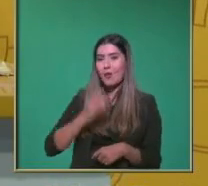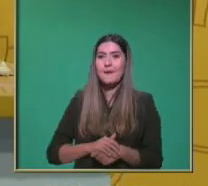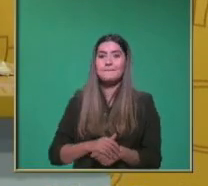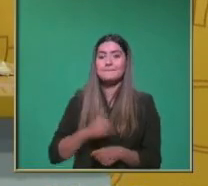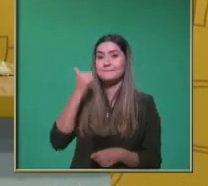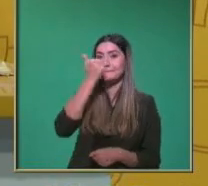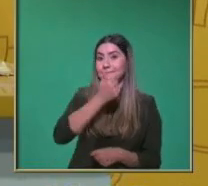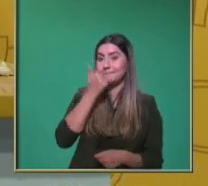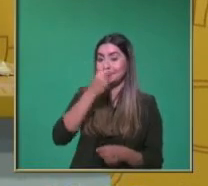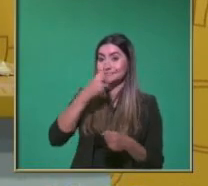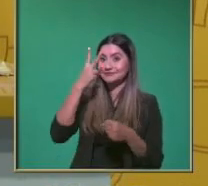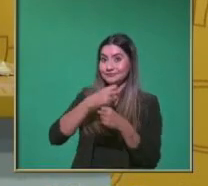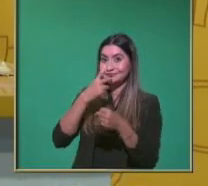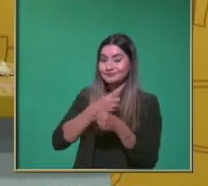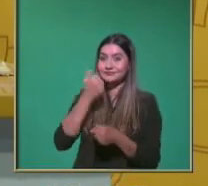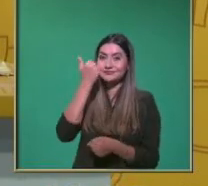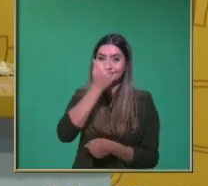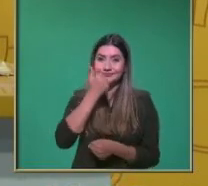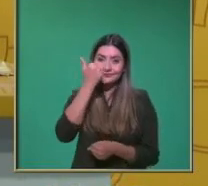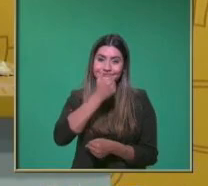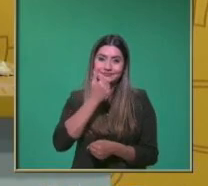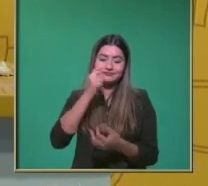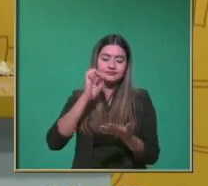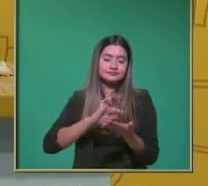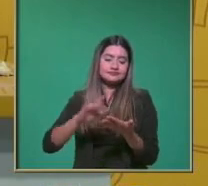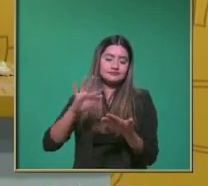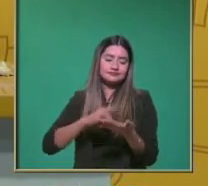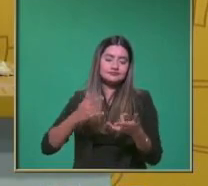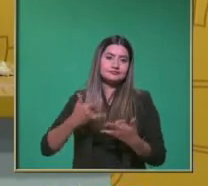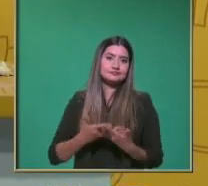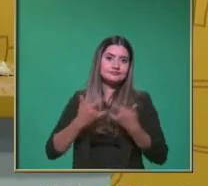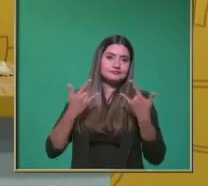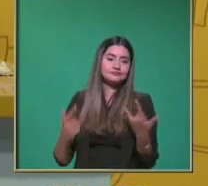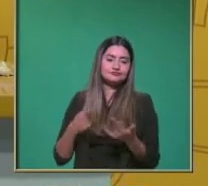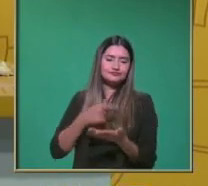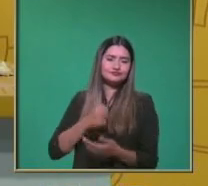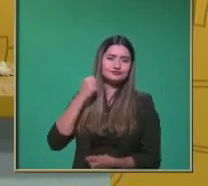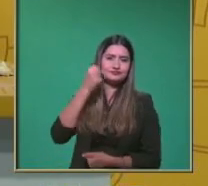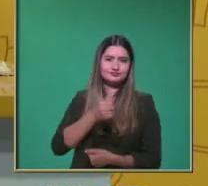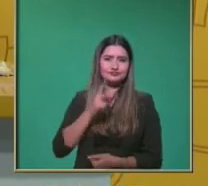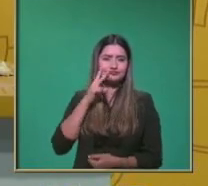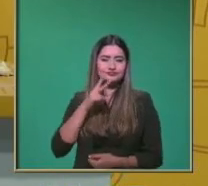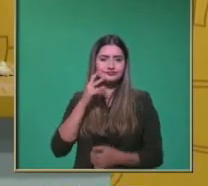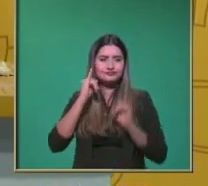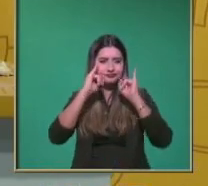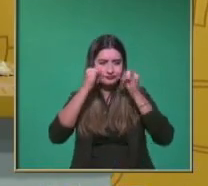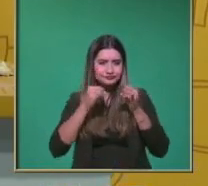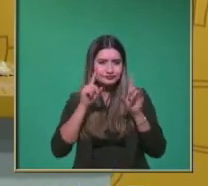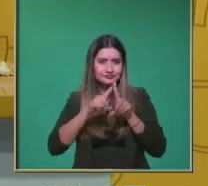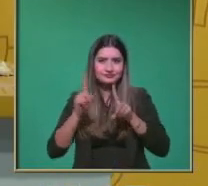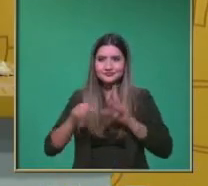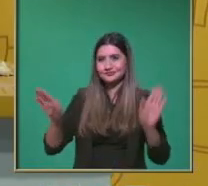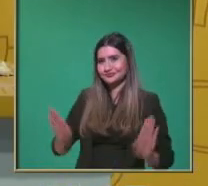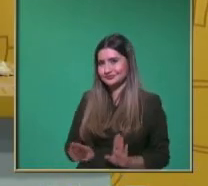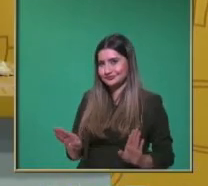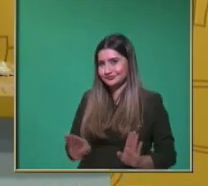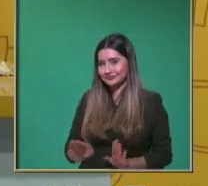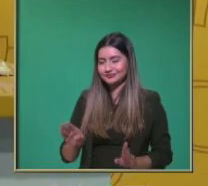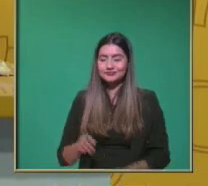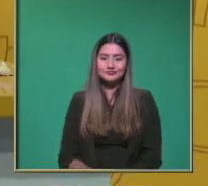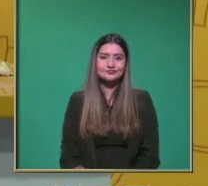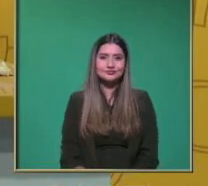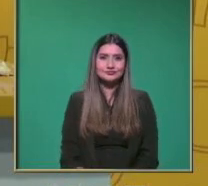a leer la historieta completa para ver de qué se trata. E identifiquen si cumple con cada una de estas características, todo lo que